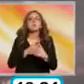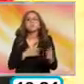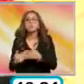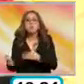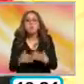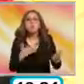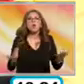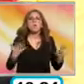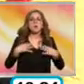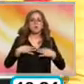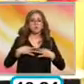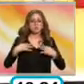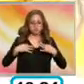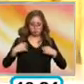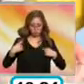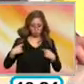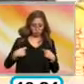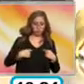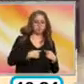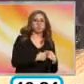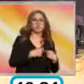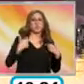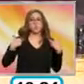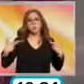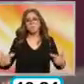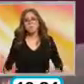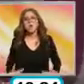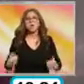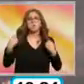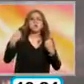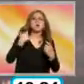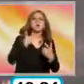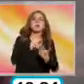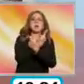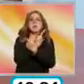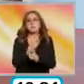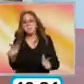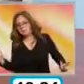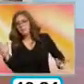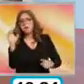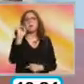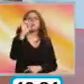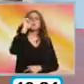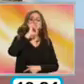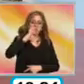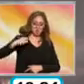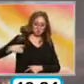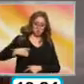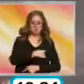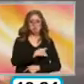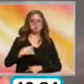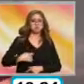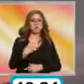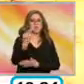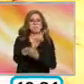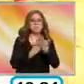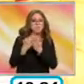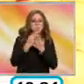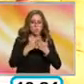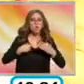de ser humano poderoso, libertad, viva el poder femenino, no Sí. sé, todos estos estampados, ¿no?